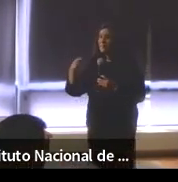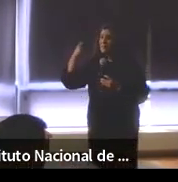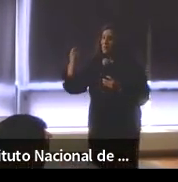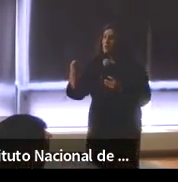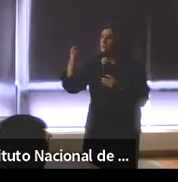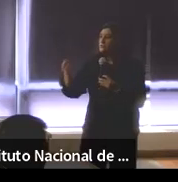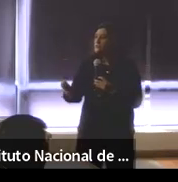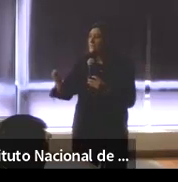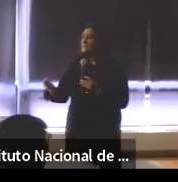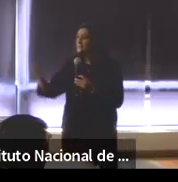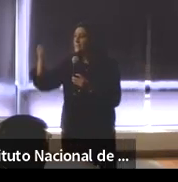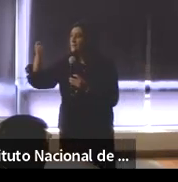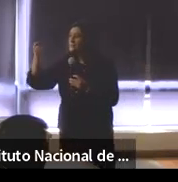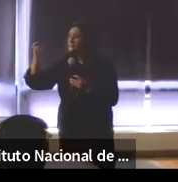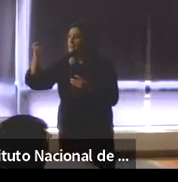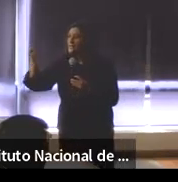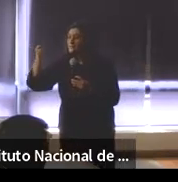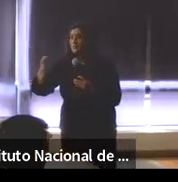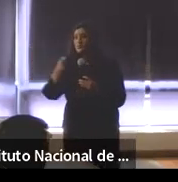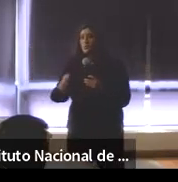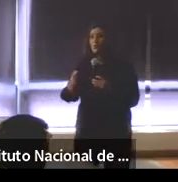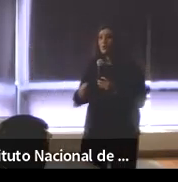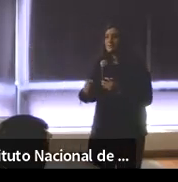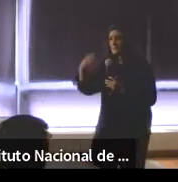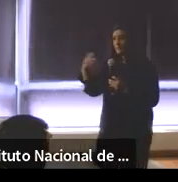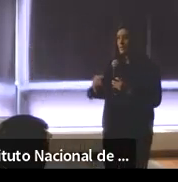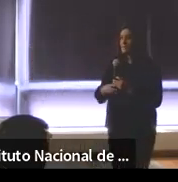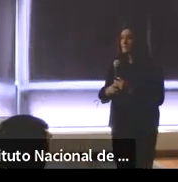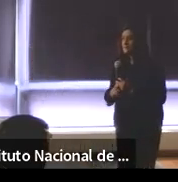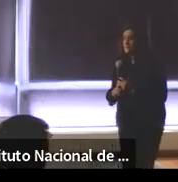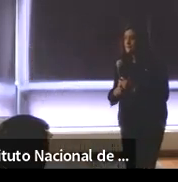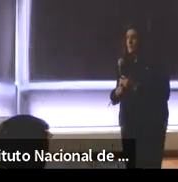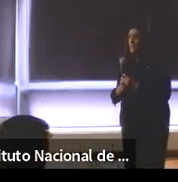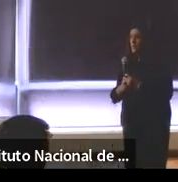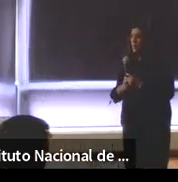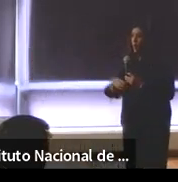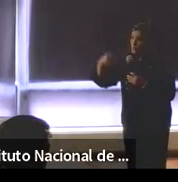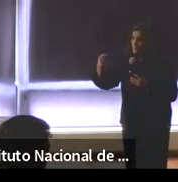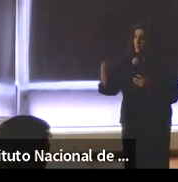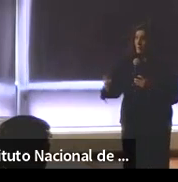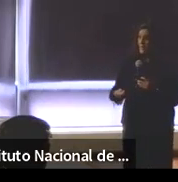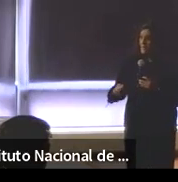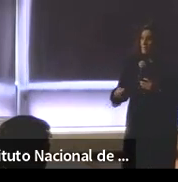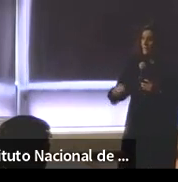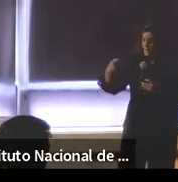que tiene 24 consultas en sus seis punto cinco horas laborales o una enfermera que